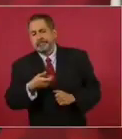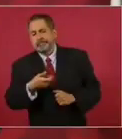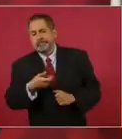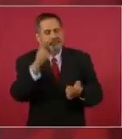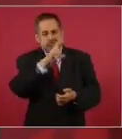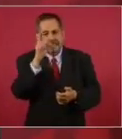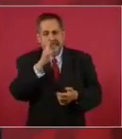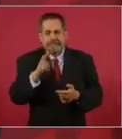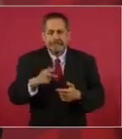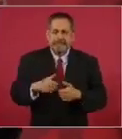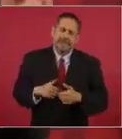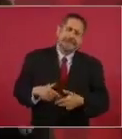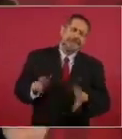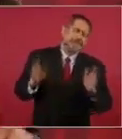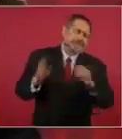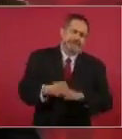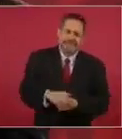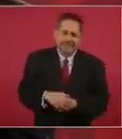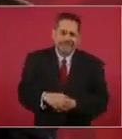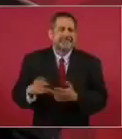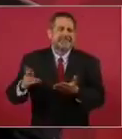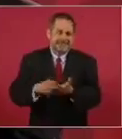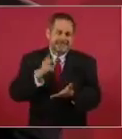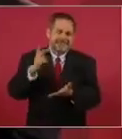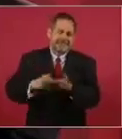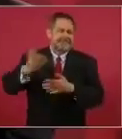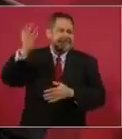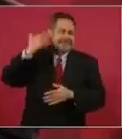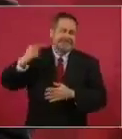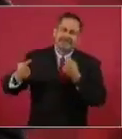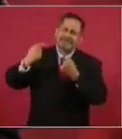Rusia. Ya eso ya lo he padecido en otros tiempos, ¿no?